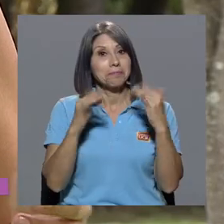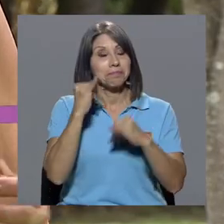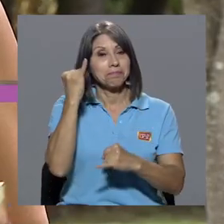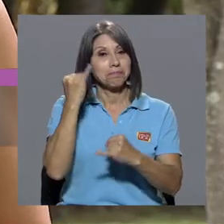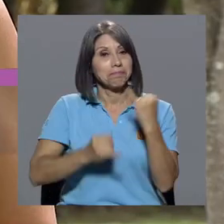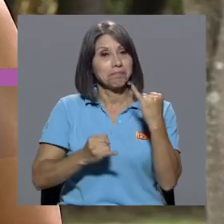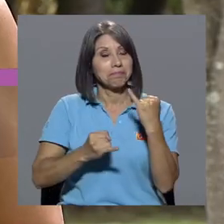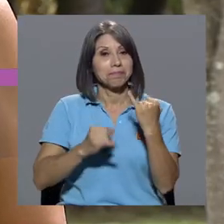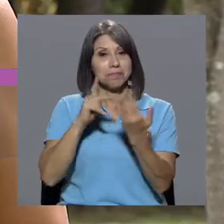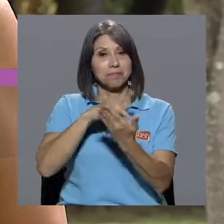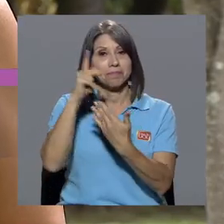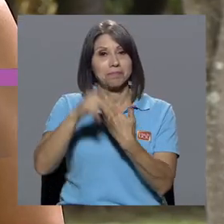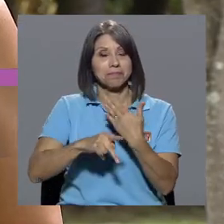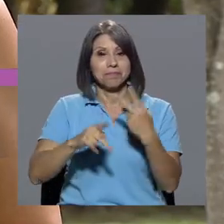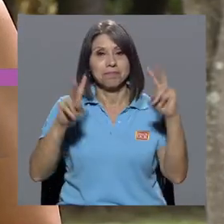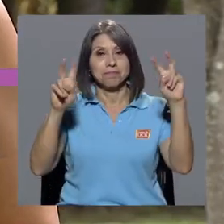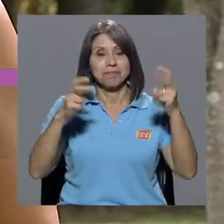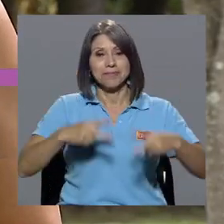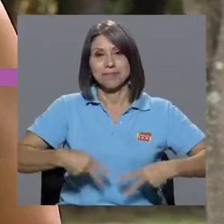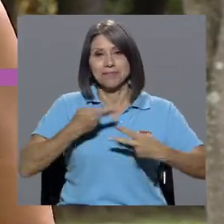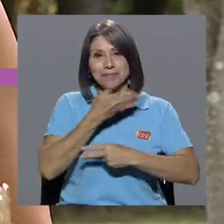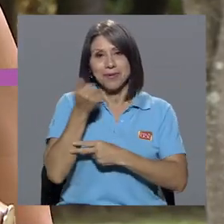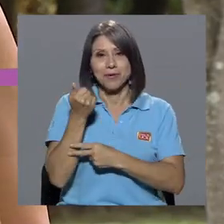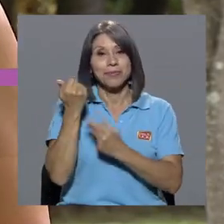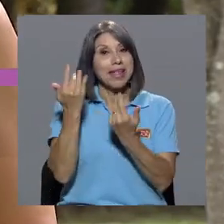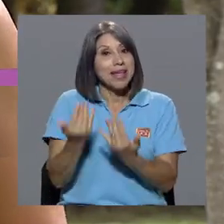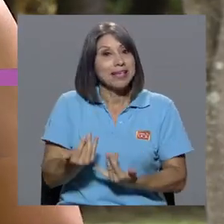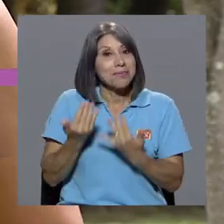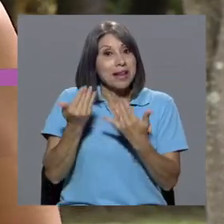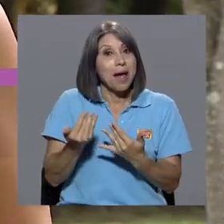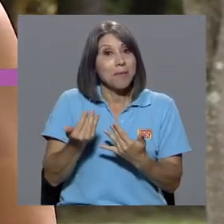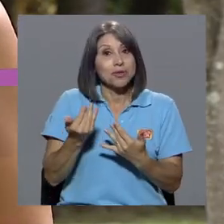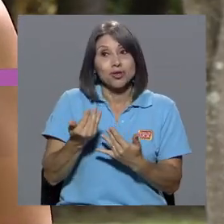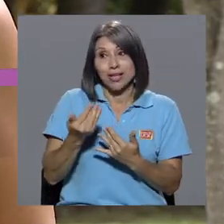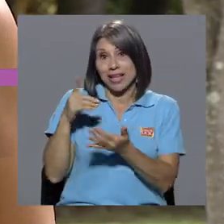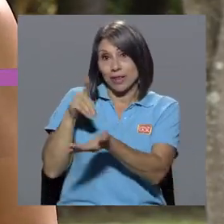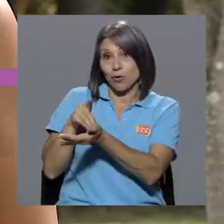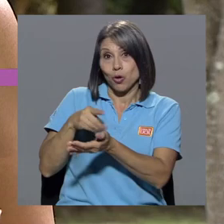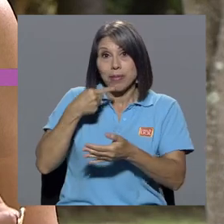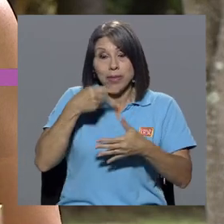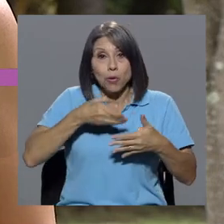Hemos llegado al final de un capítulo más de Vivir Mejor. Esperamos que los consejos de